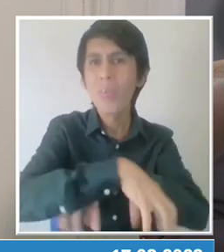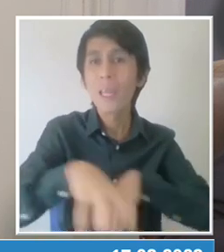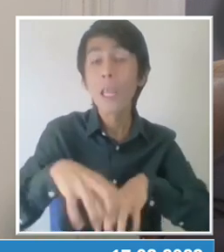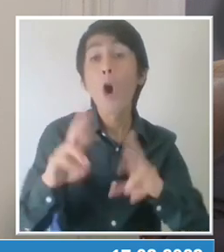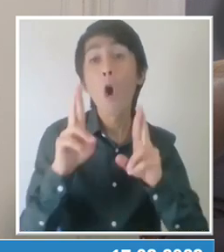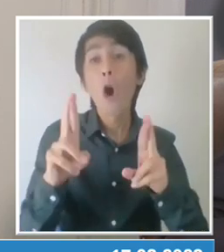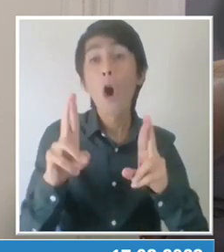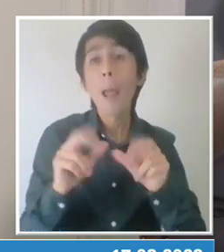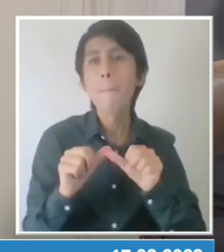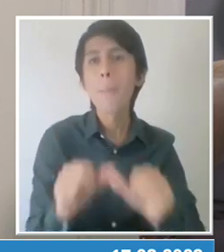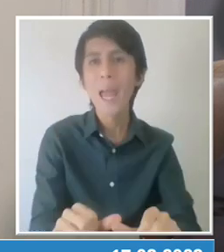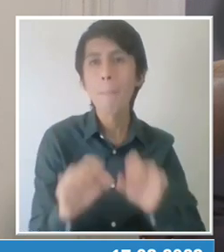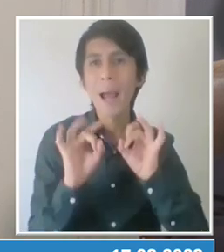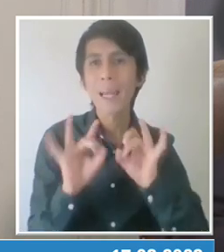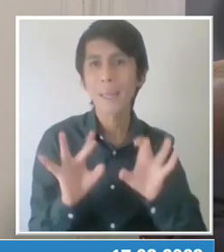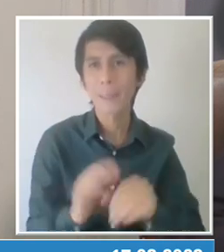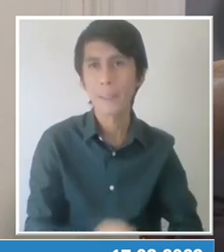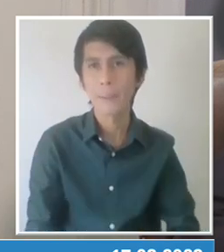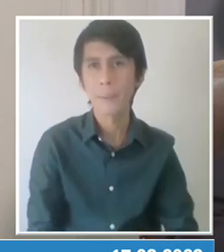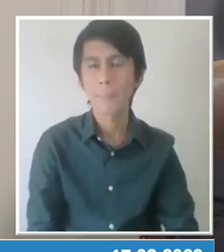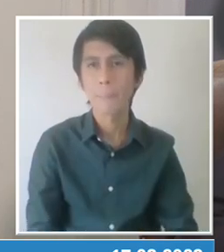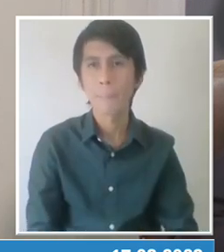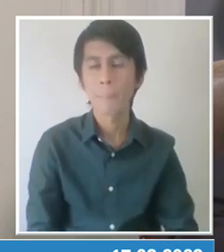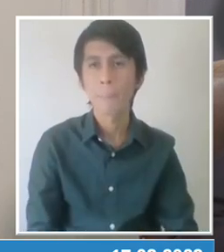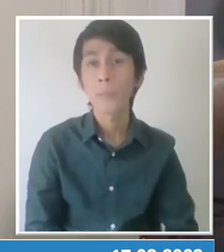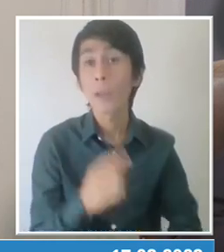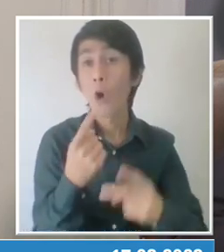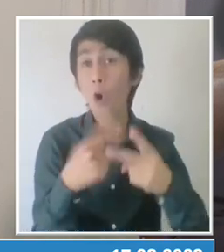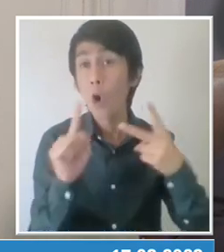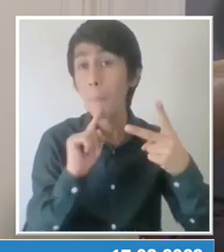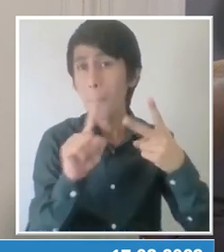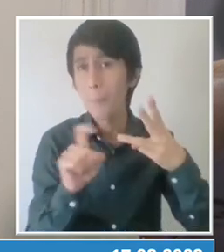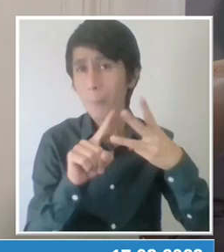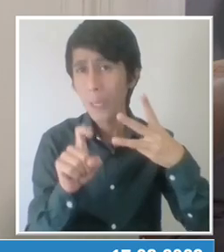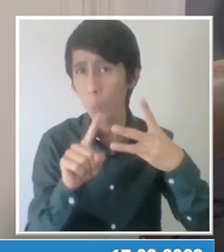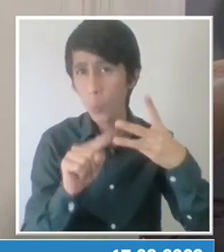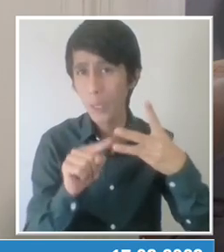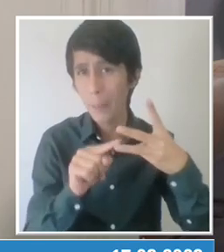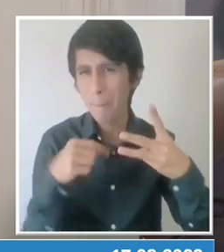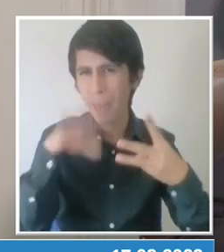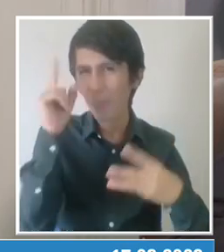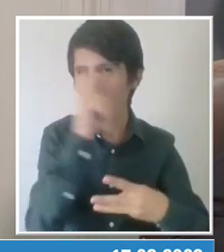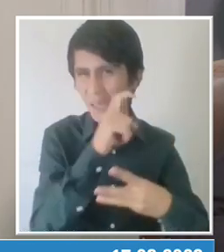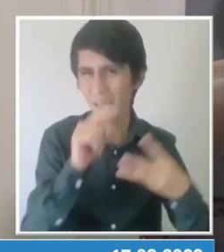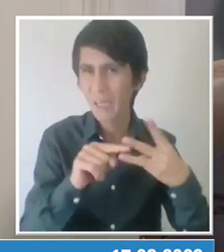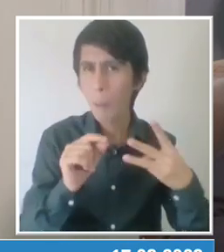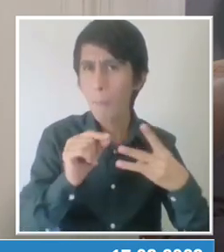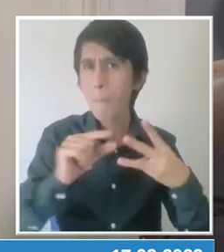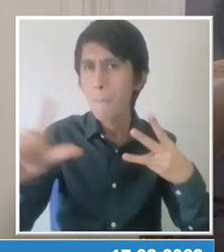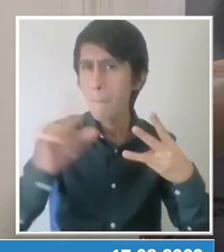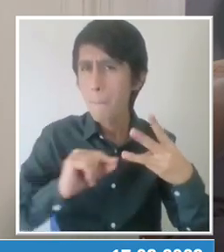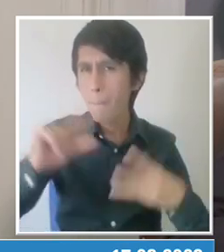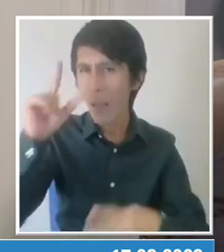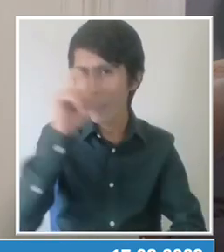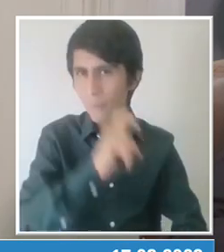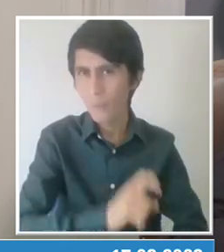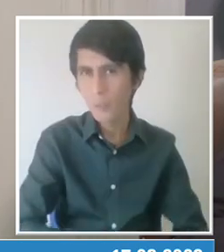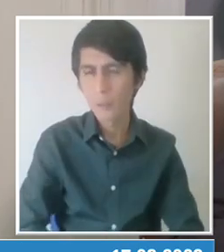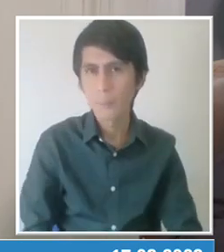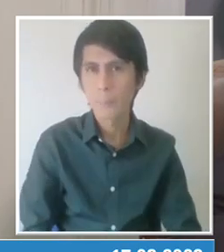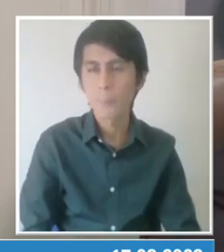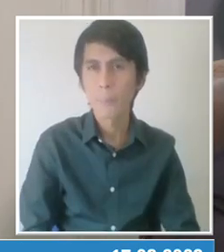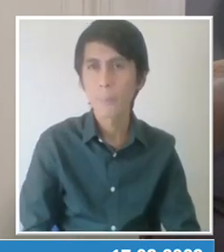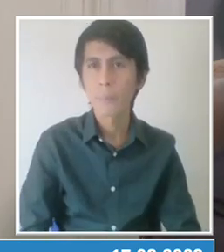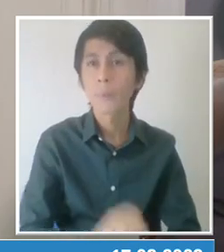Las dos preguntas que siguen son más difíciles, progresivamente más difíciles. Porque la segunda